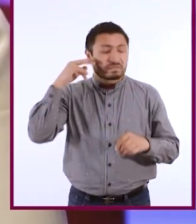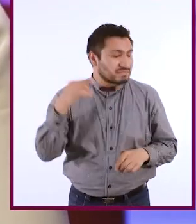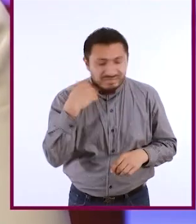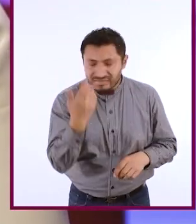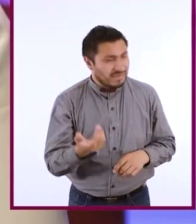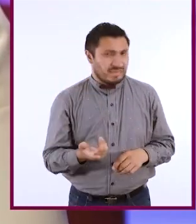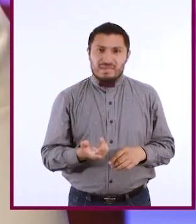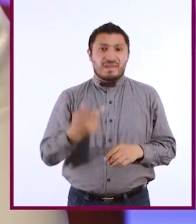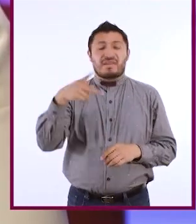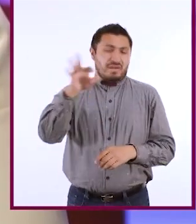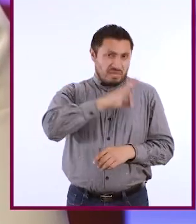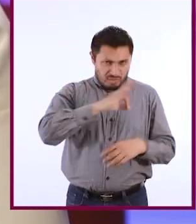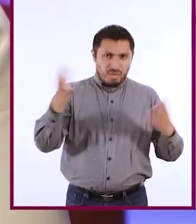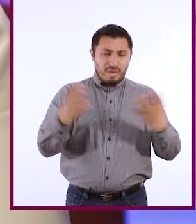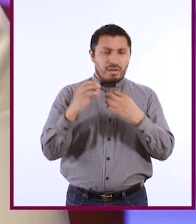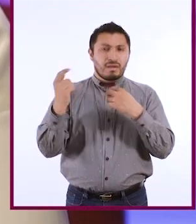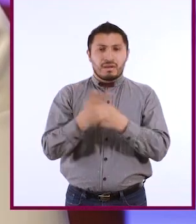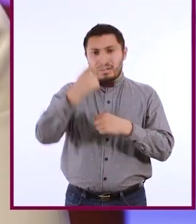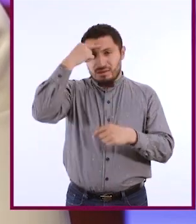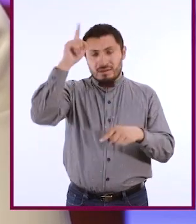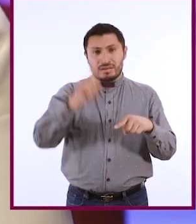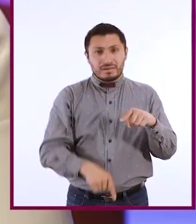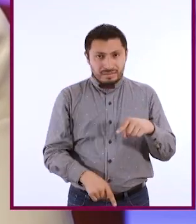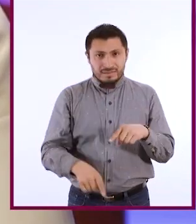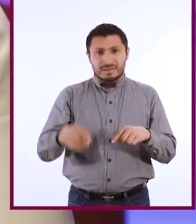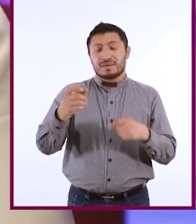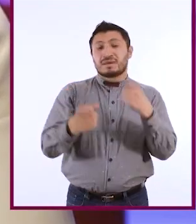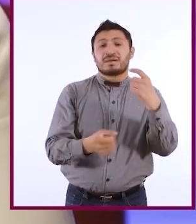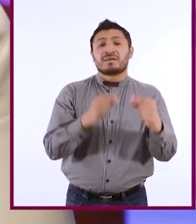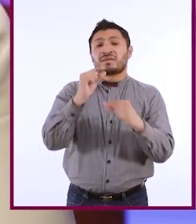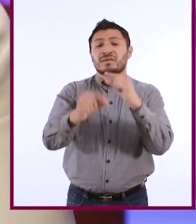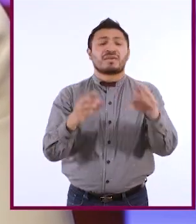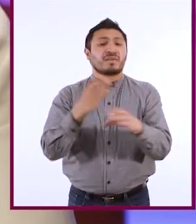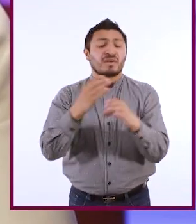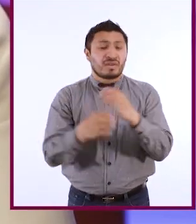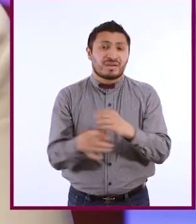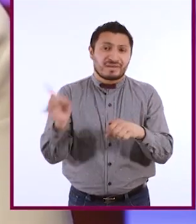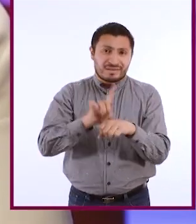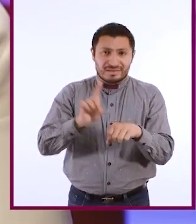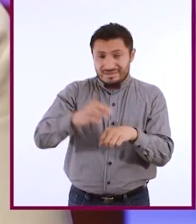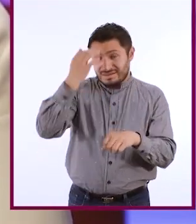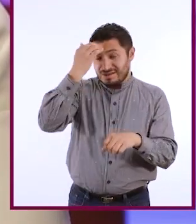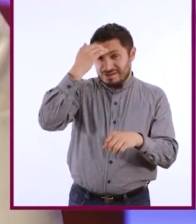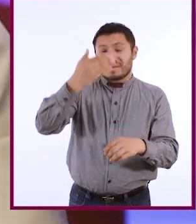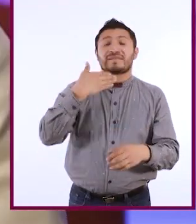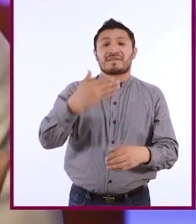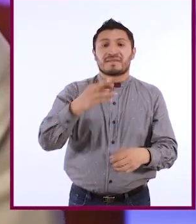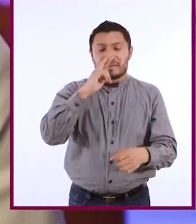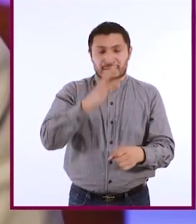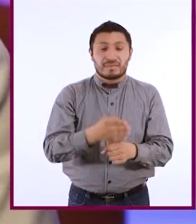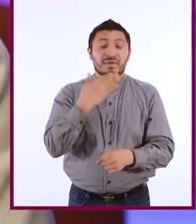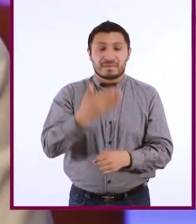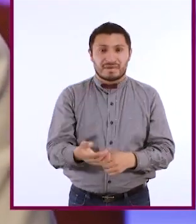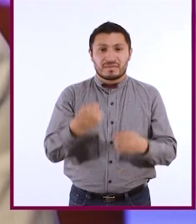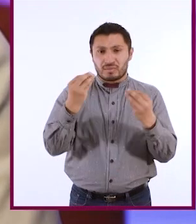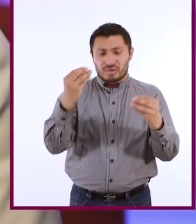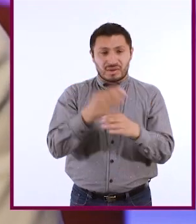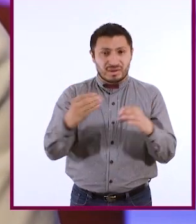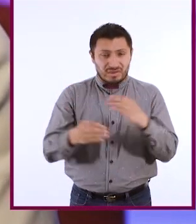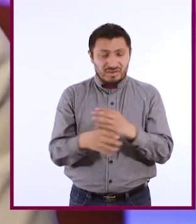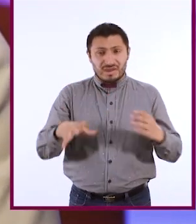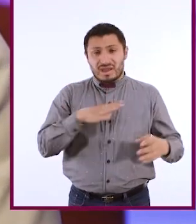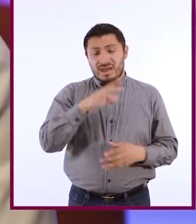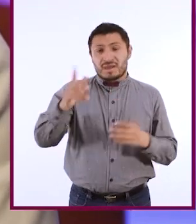verla, pero sí podemos hacer algo para disminuirla, con pequeños actos todos los días con conciencia. Aunque muchas de las grandes acciones vienen